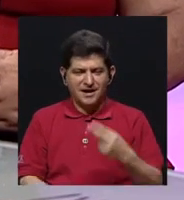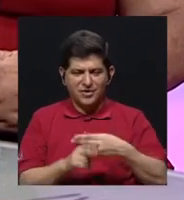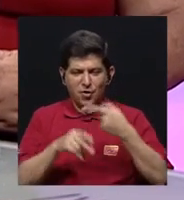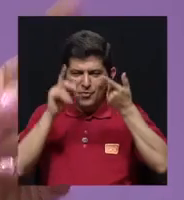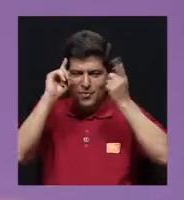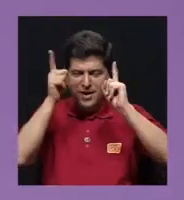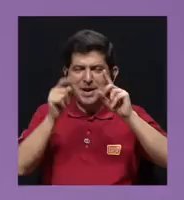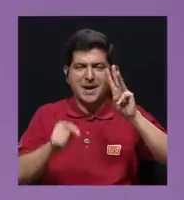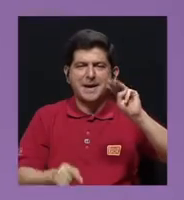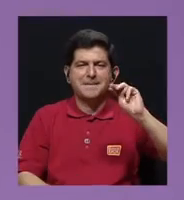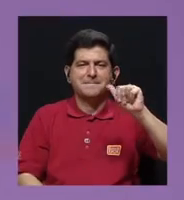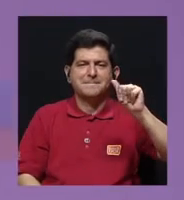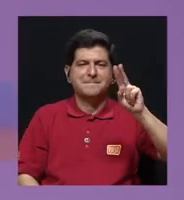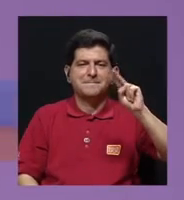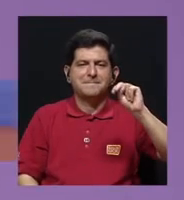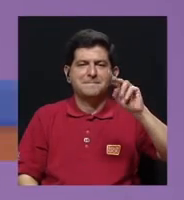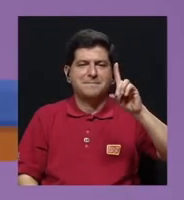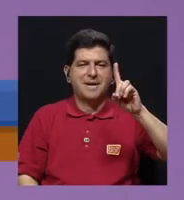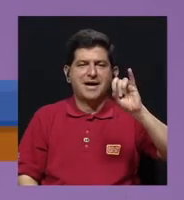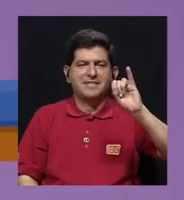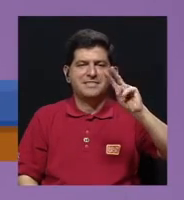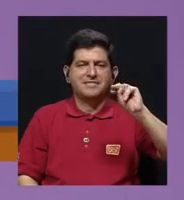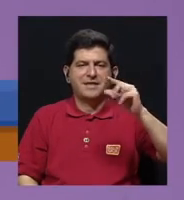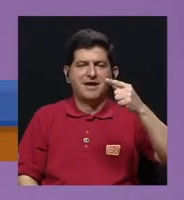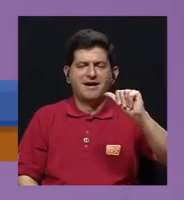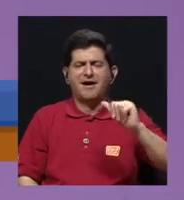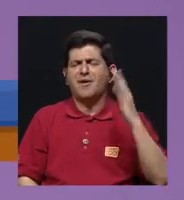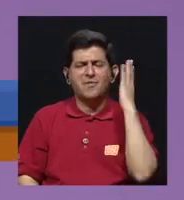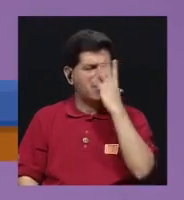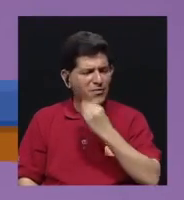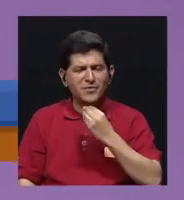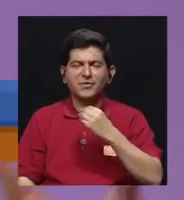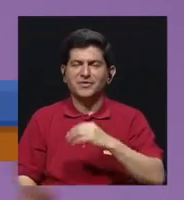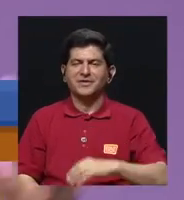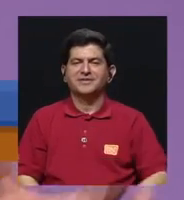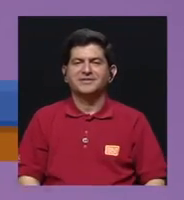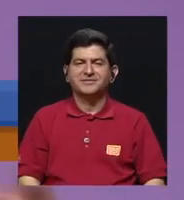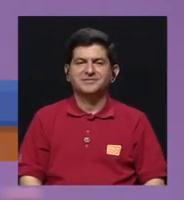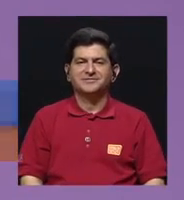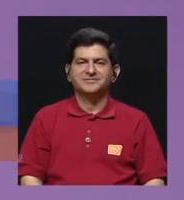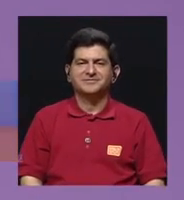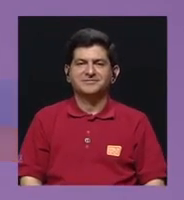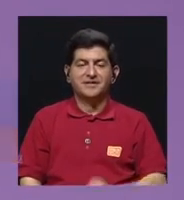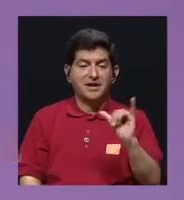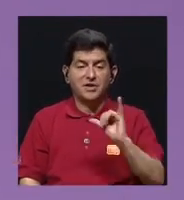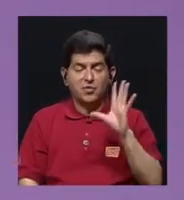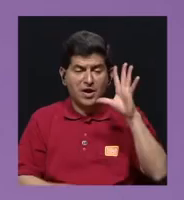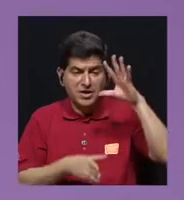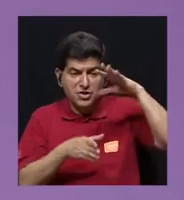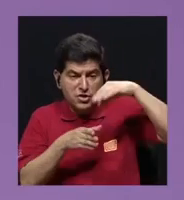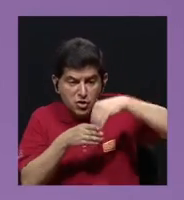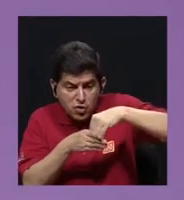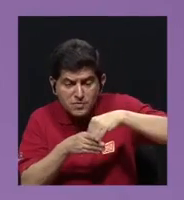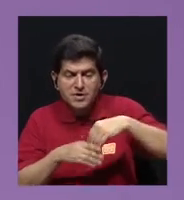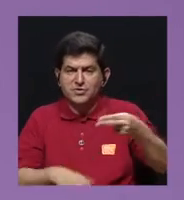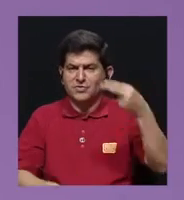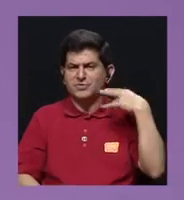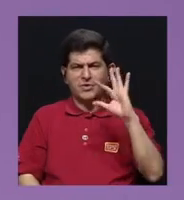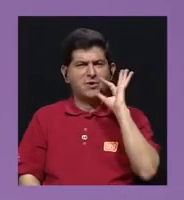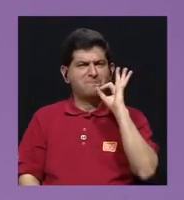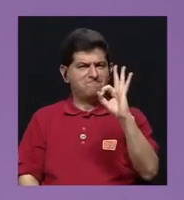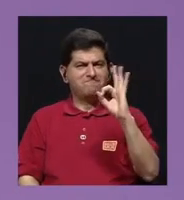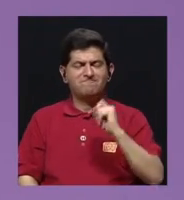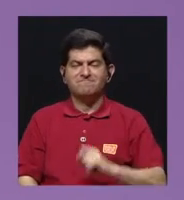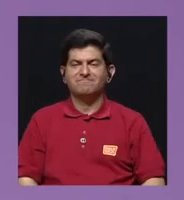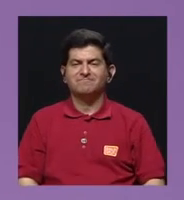Esa, ella nos contó ese y muy lindo. Y qué lindo. Y nos metió ella en la historia, viera, muy lindo.